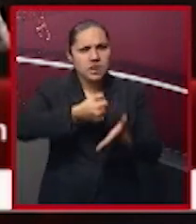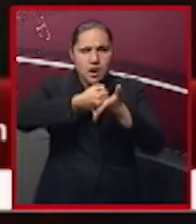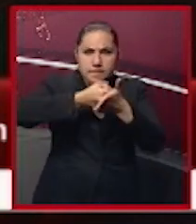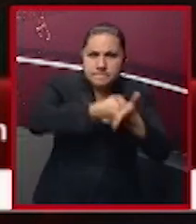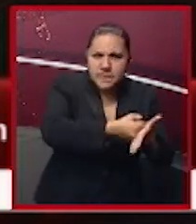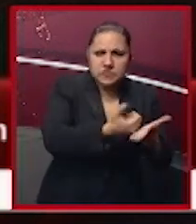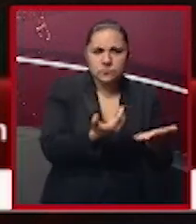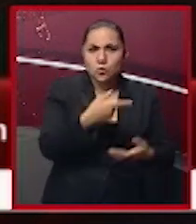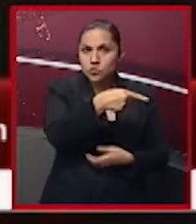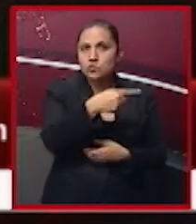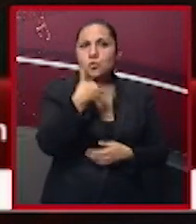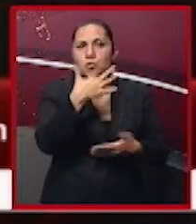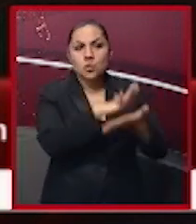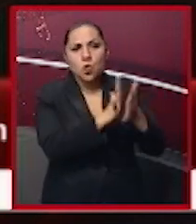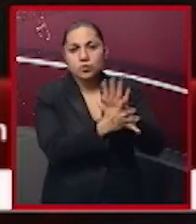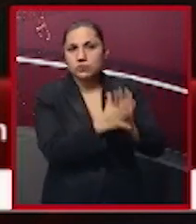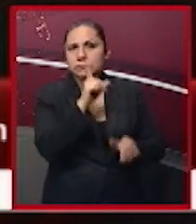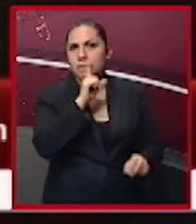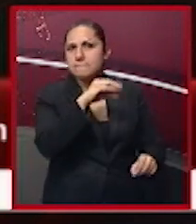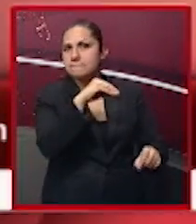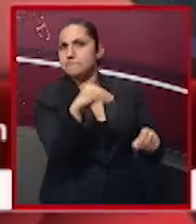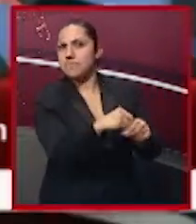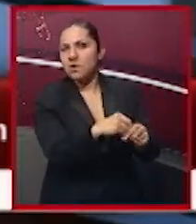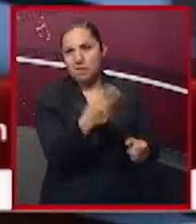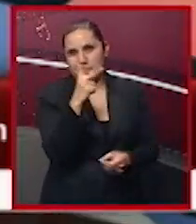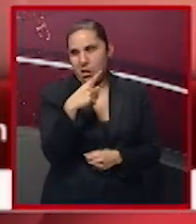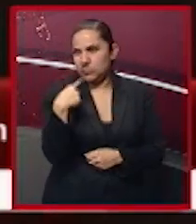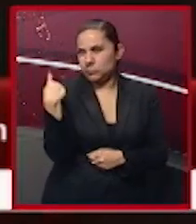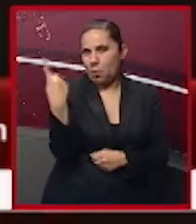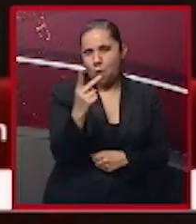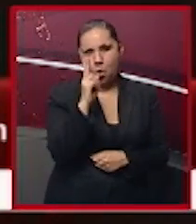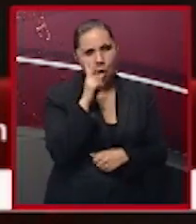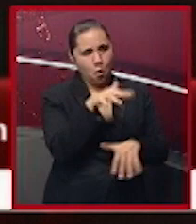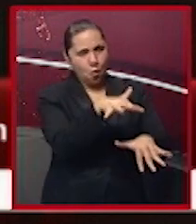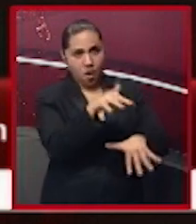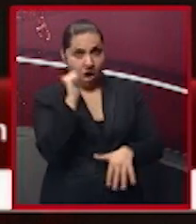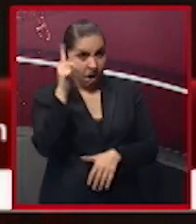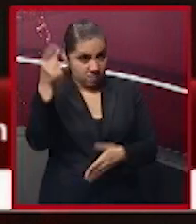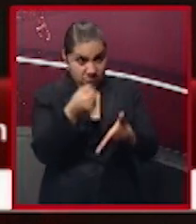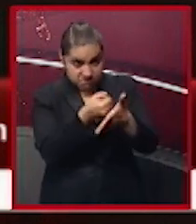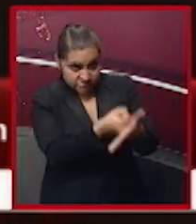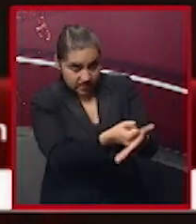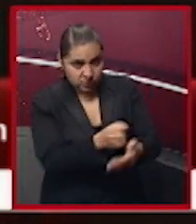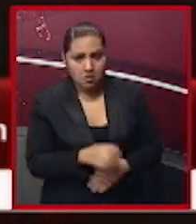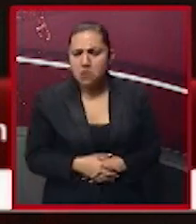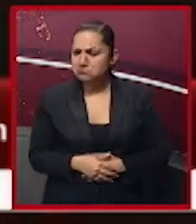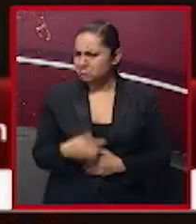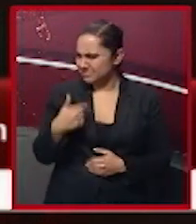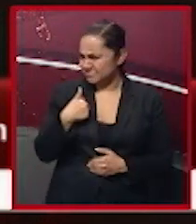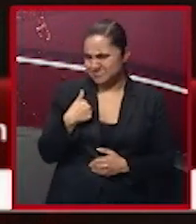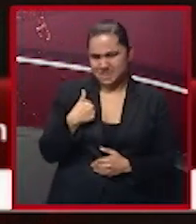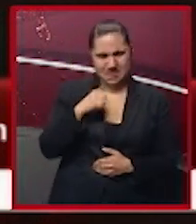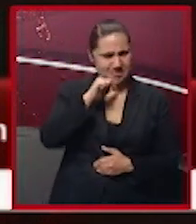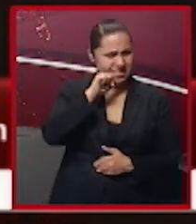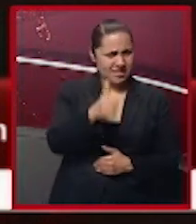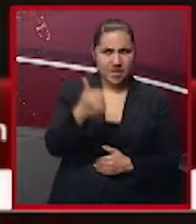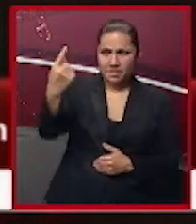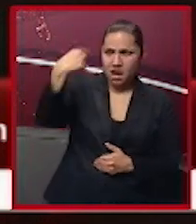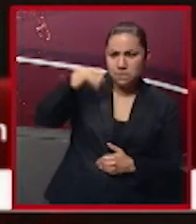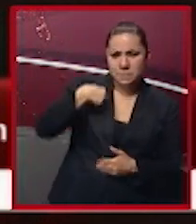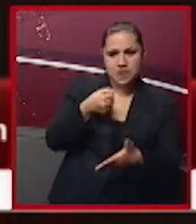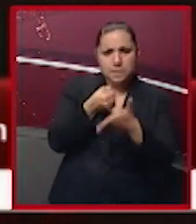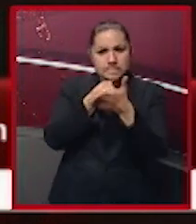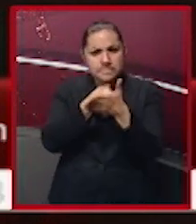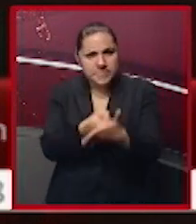la corrupción que es pública y notoria? No he recibido una sola presión de nadie.